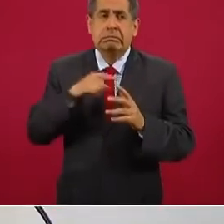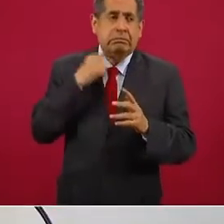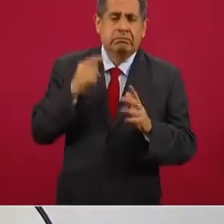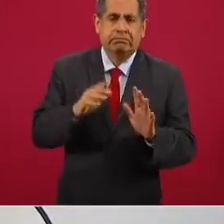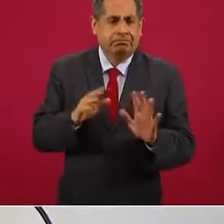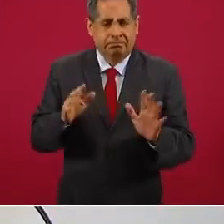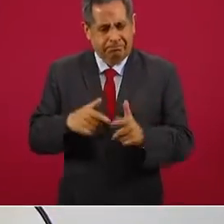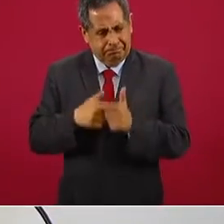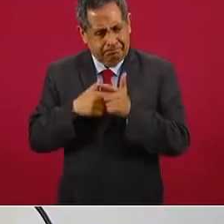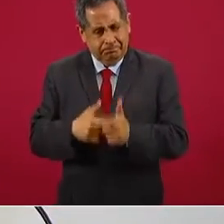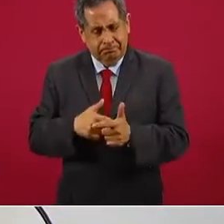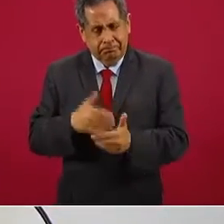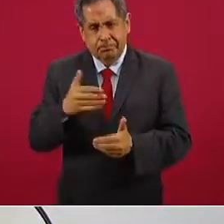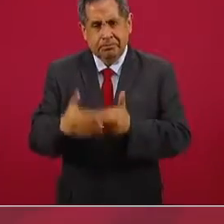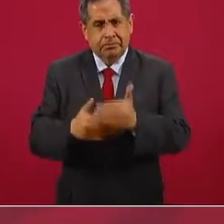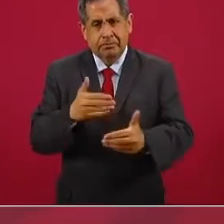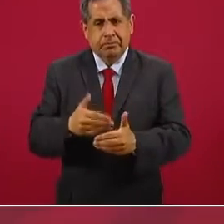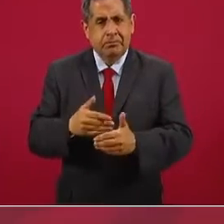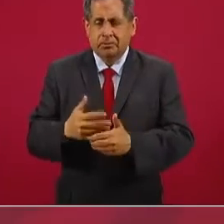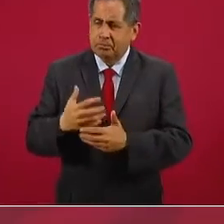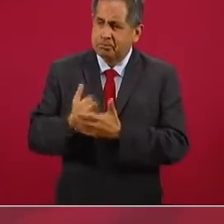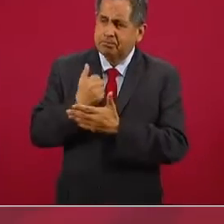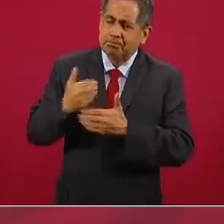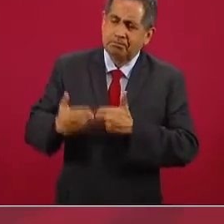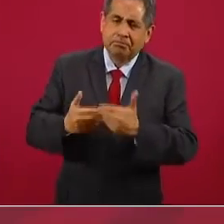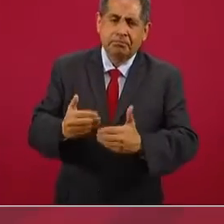derrota que las que de verdad se pierdan.